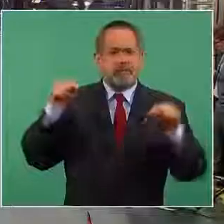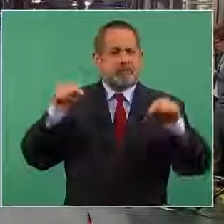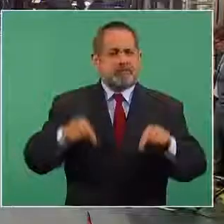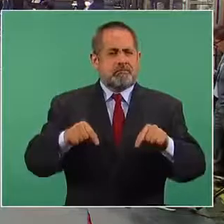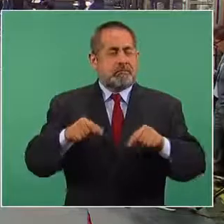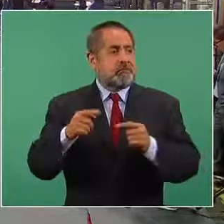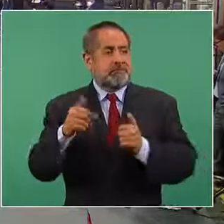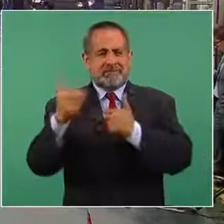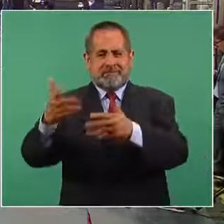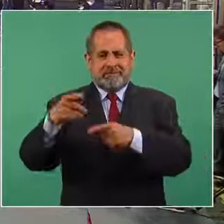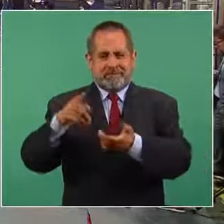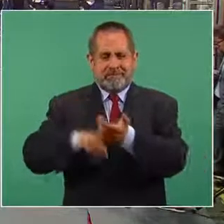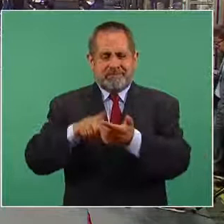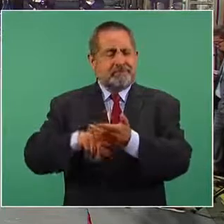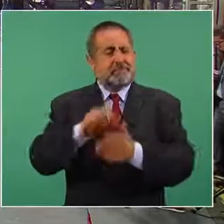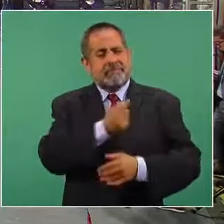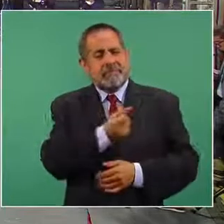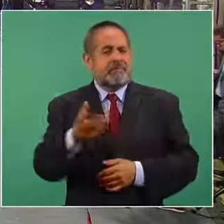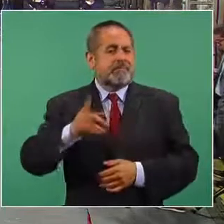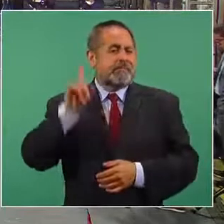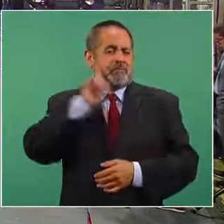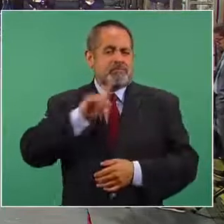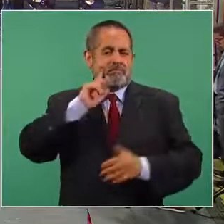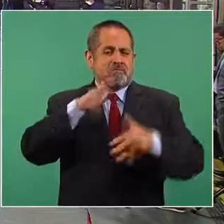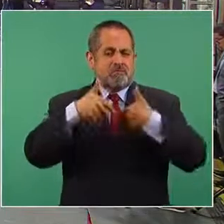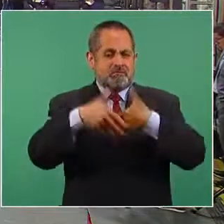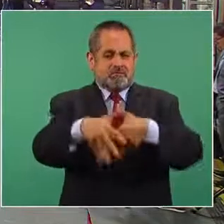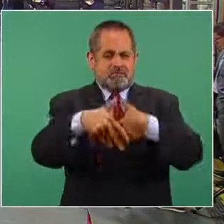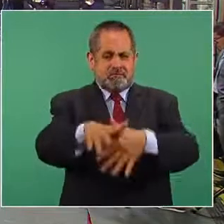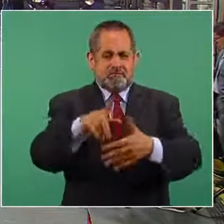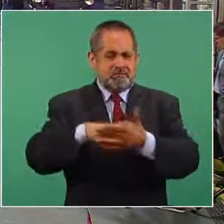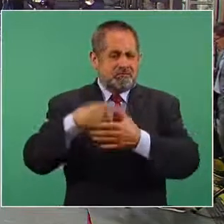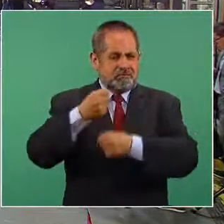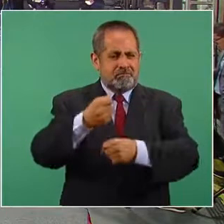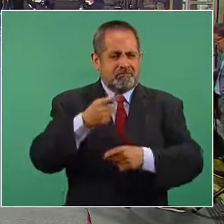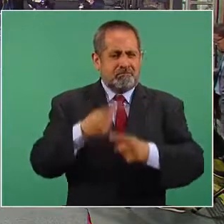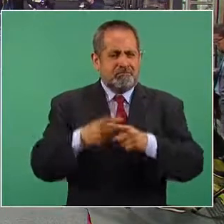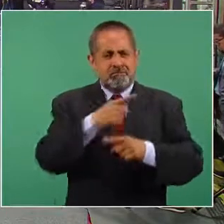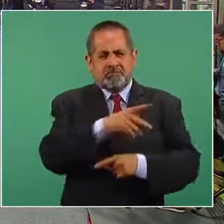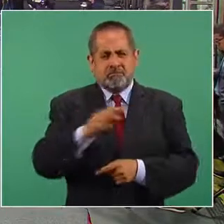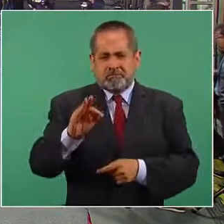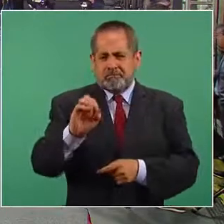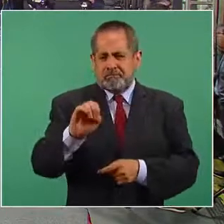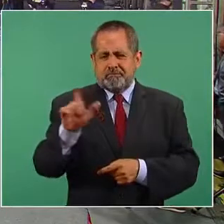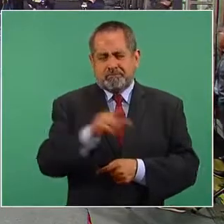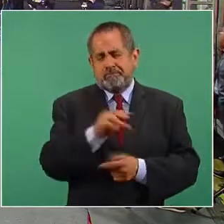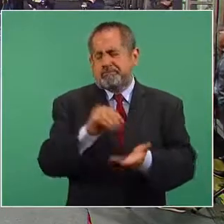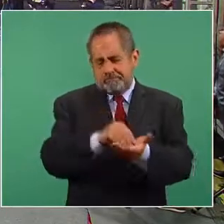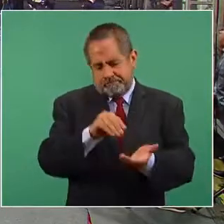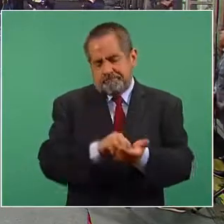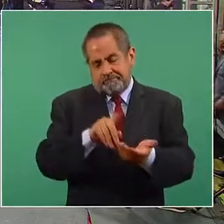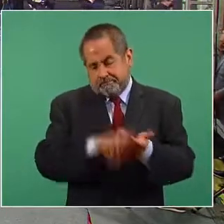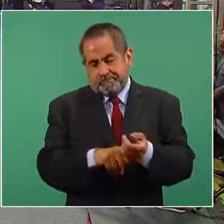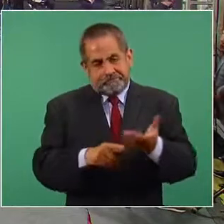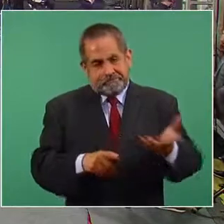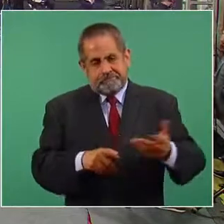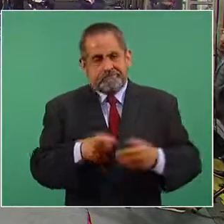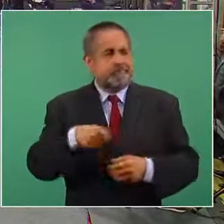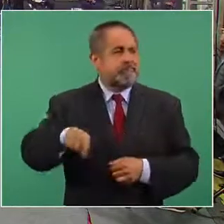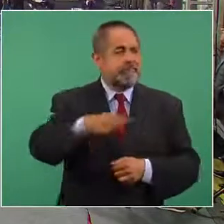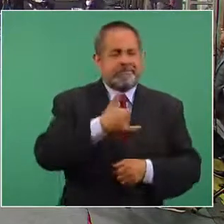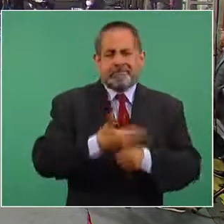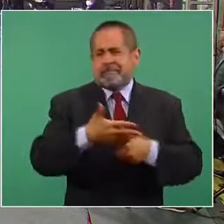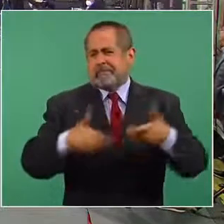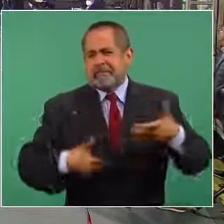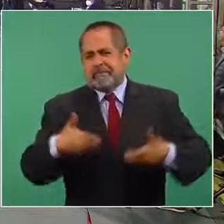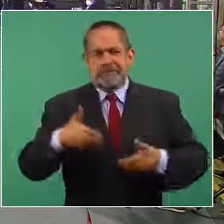haciendo una manifestación de mujeres por esta situación de Félix Salgado Macedonio. No termina pues esta inconformidad